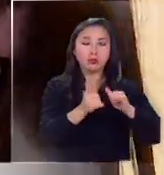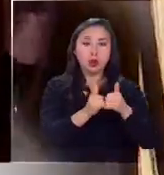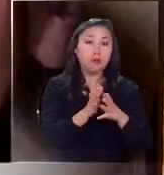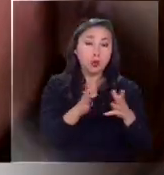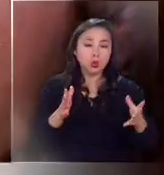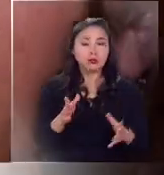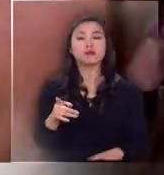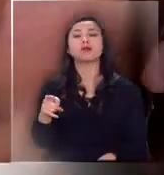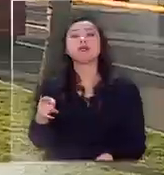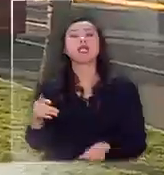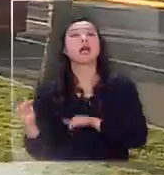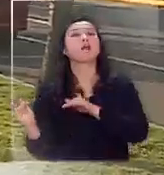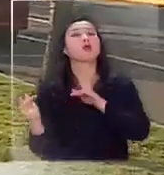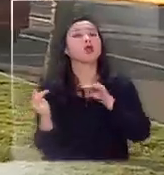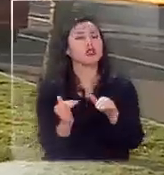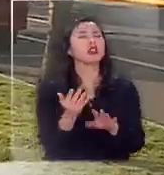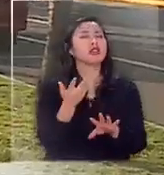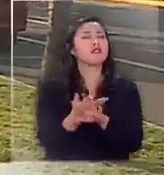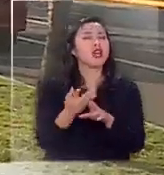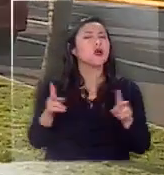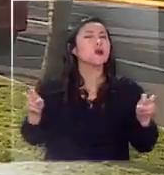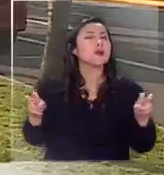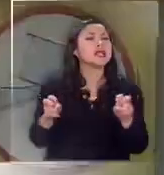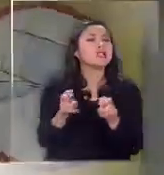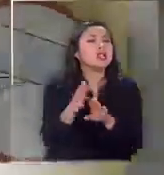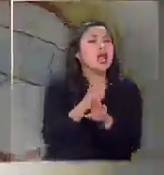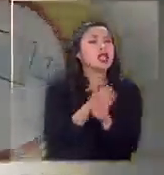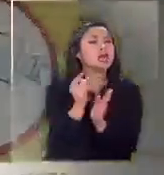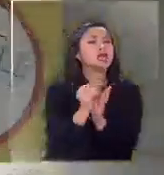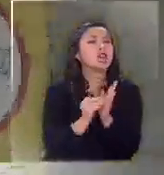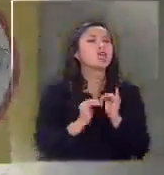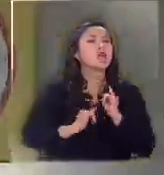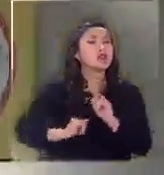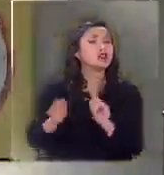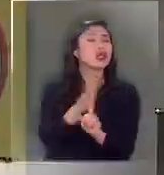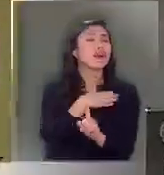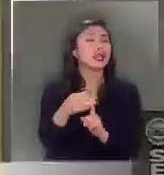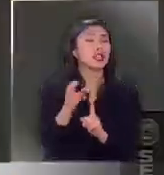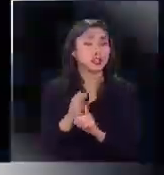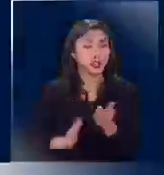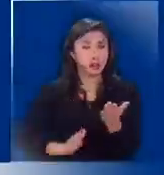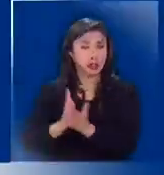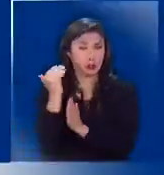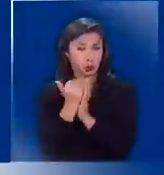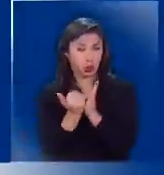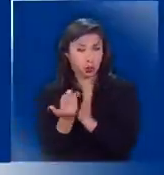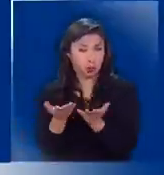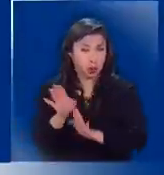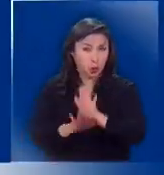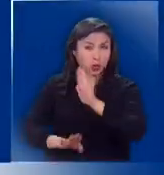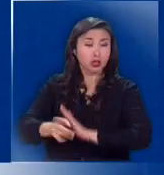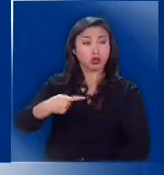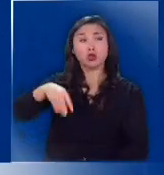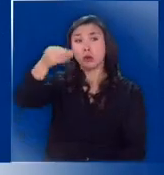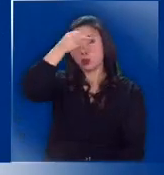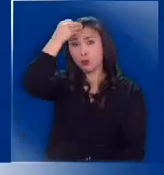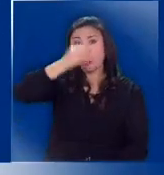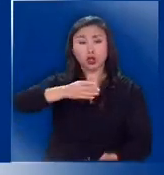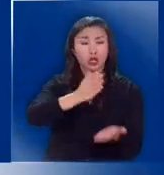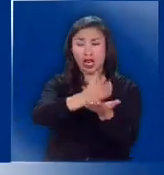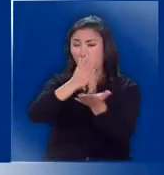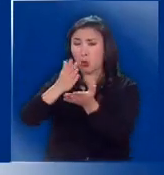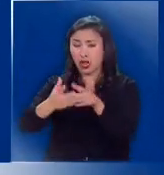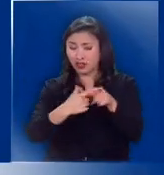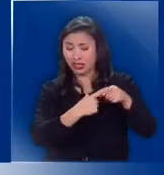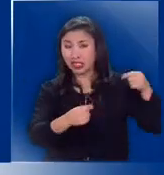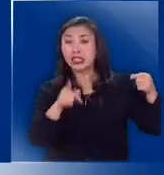el apoyo e investigando si había antecedentes de maltrato y si se activaron los protocolos para ello. Nos preocupamos porque todos los establecimientos del país que